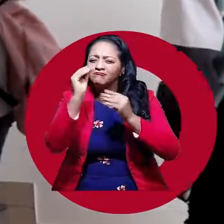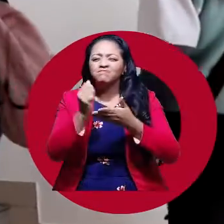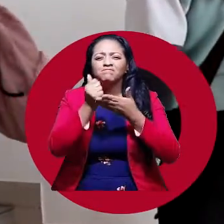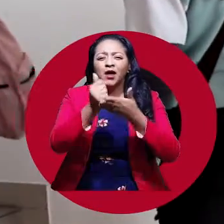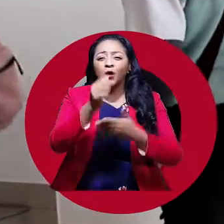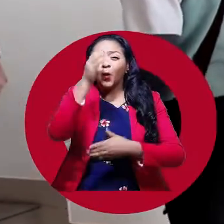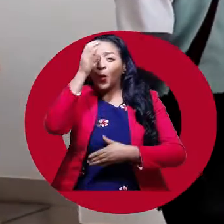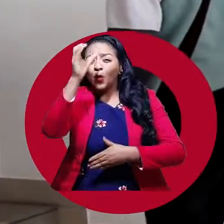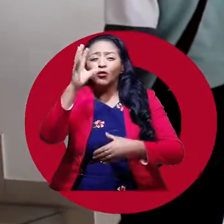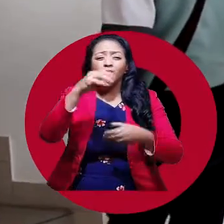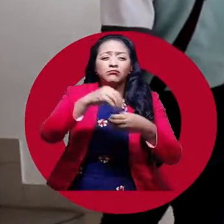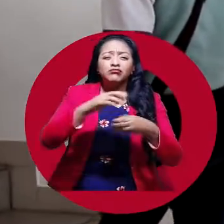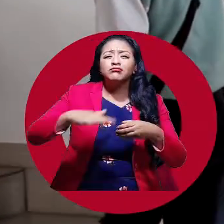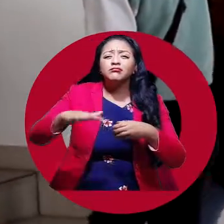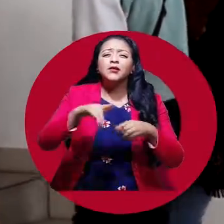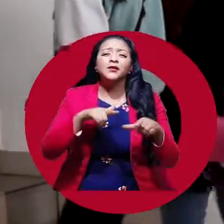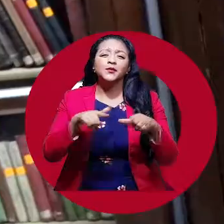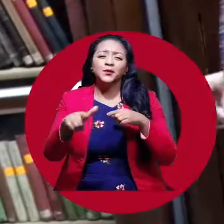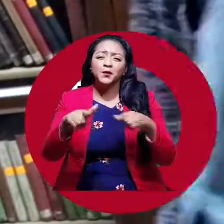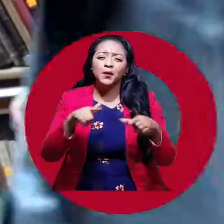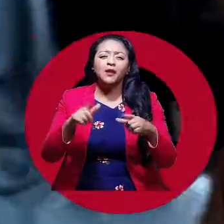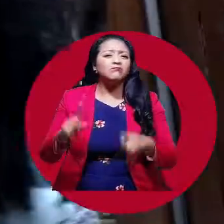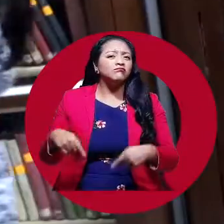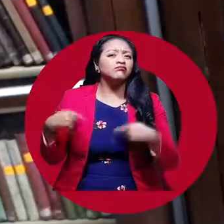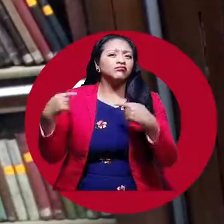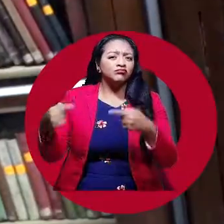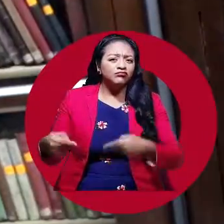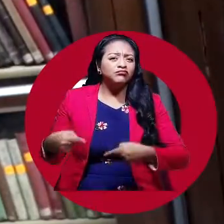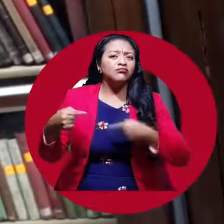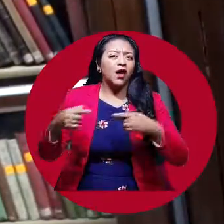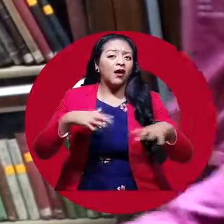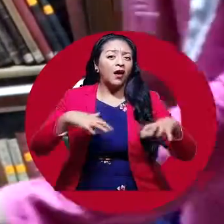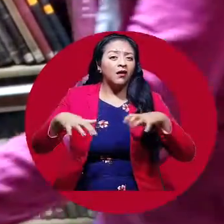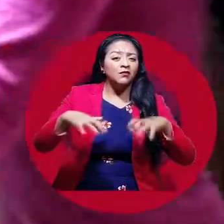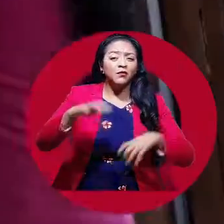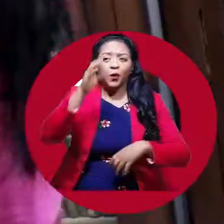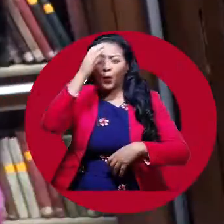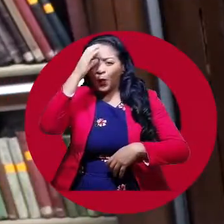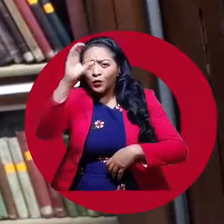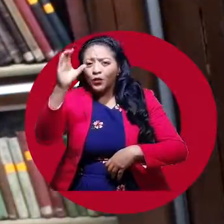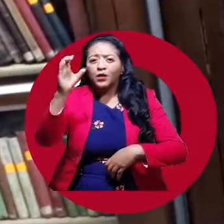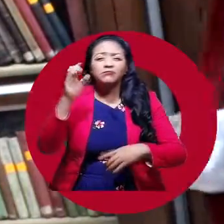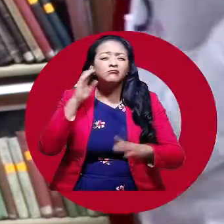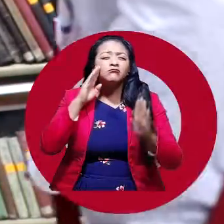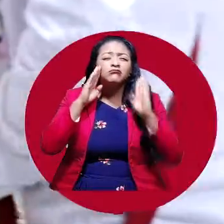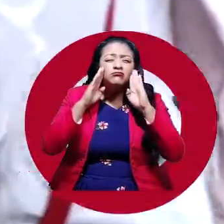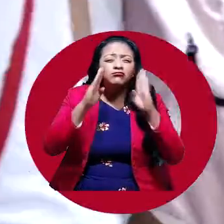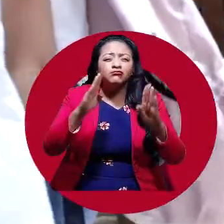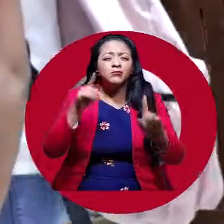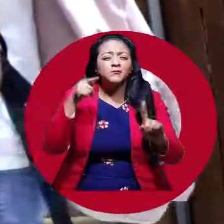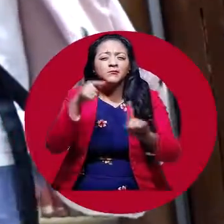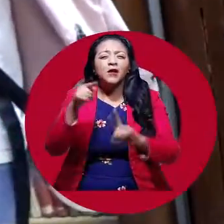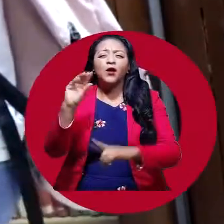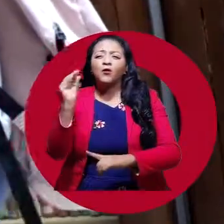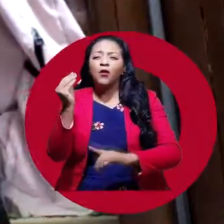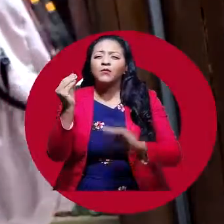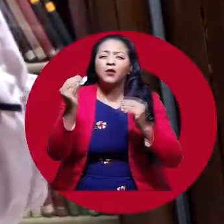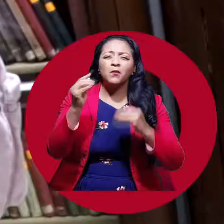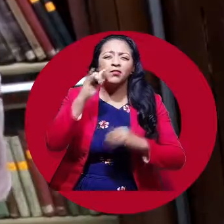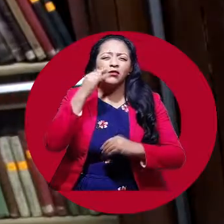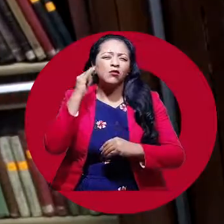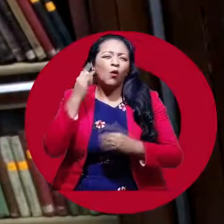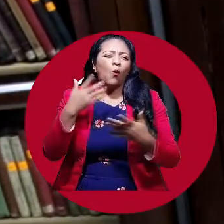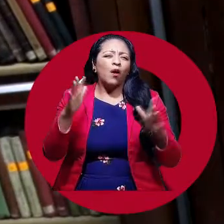y la preservación de la cultura local, donde regularmente también se realizan actividades culturales orientadas a grupos de todas